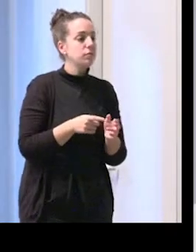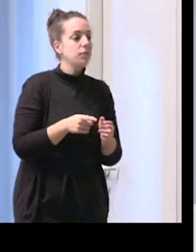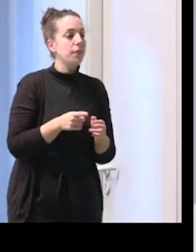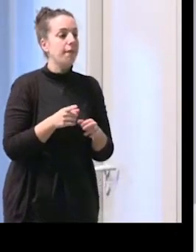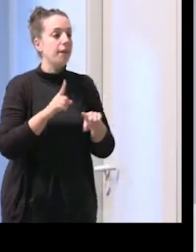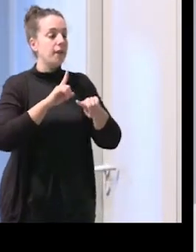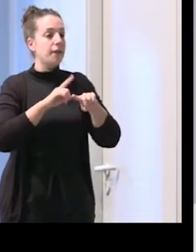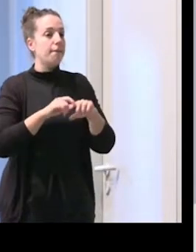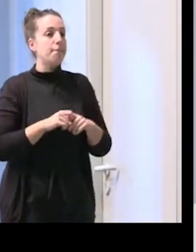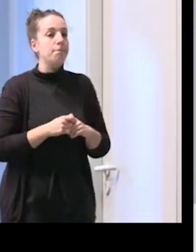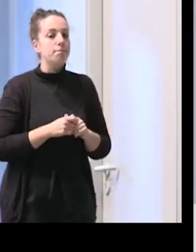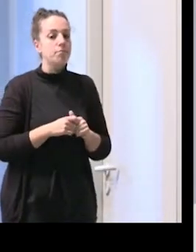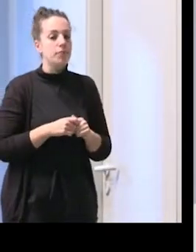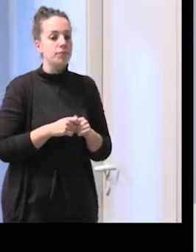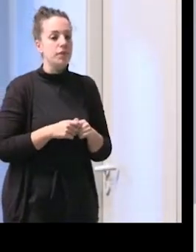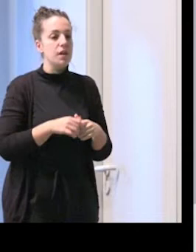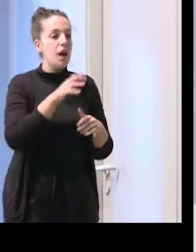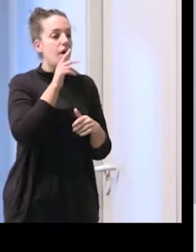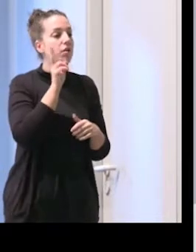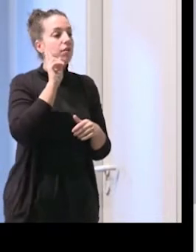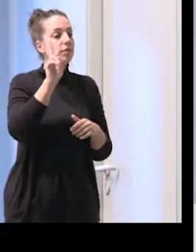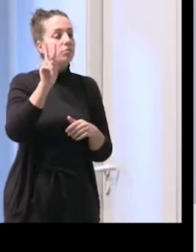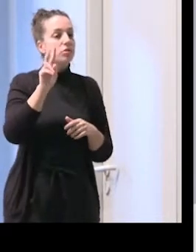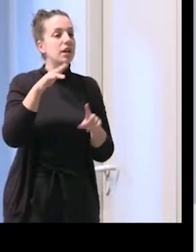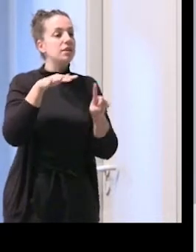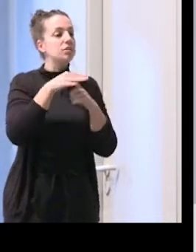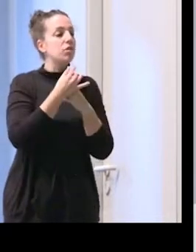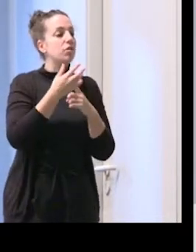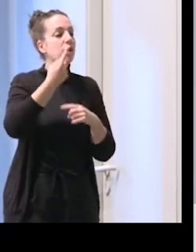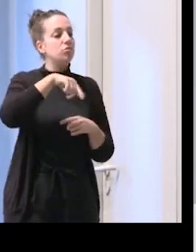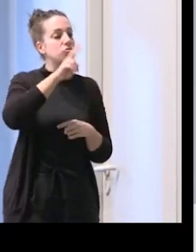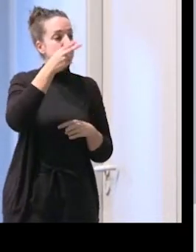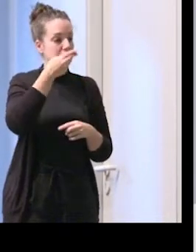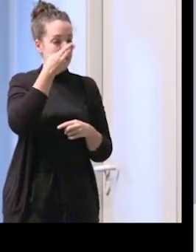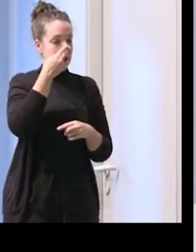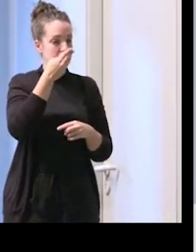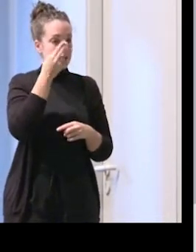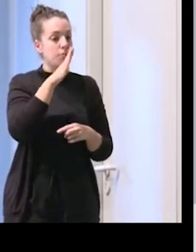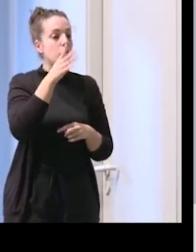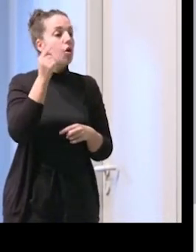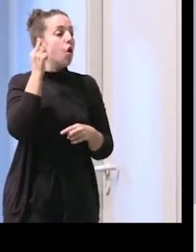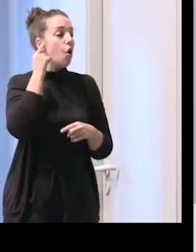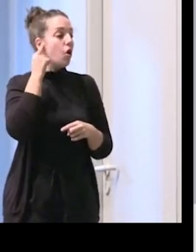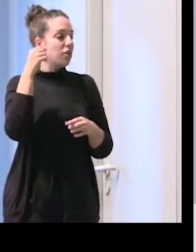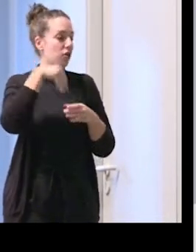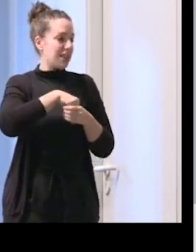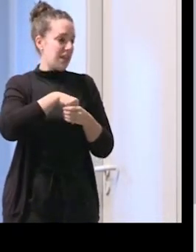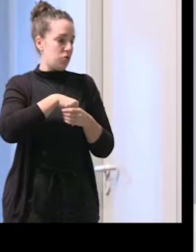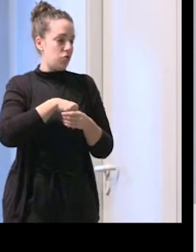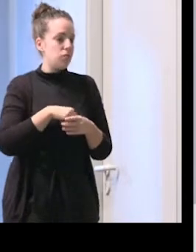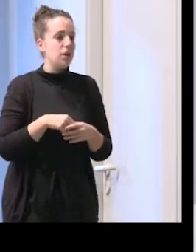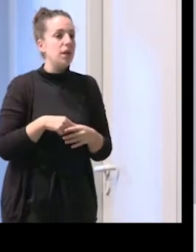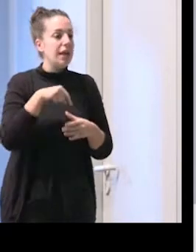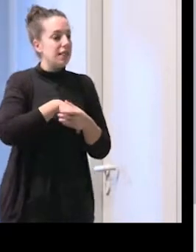órganos concretamente. Vamos a ver ahora entonces el caso que nos interesa, no solo el caso del oído interno. Cómo